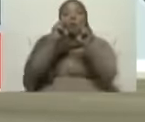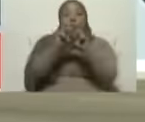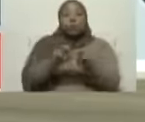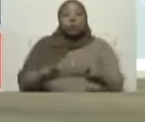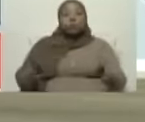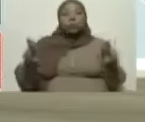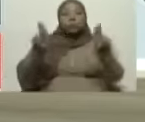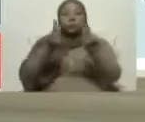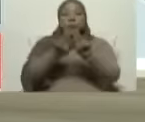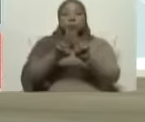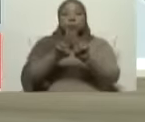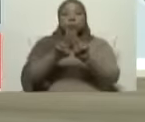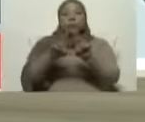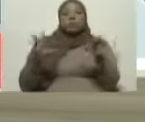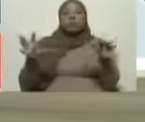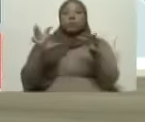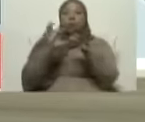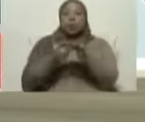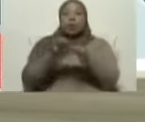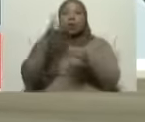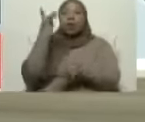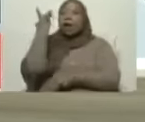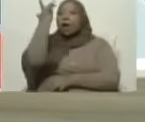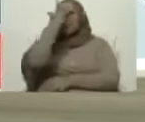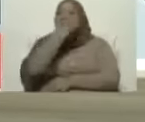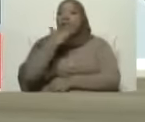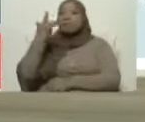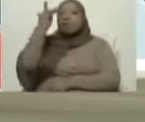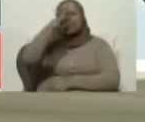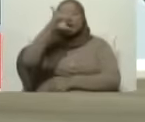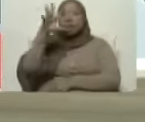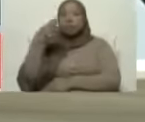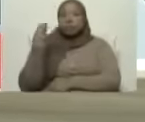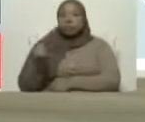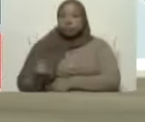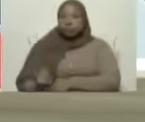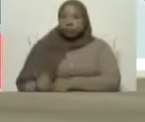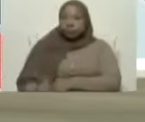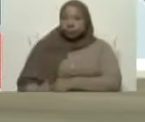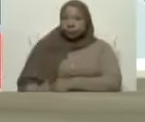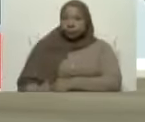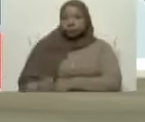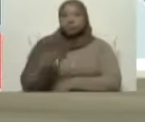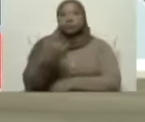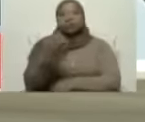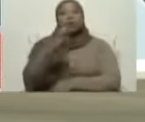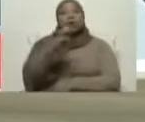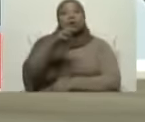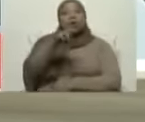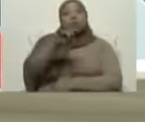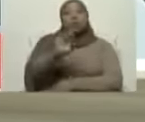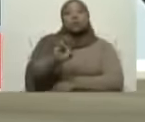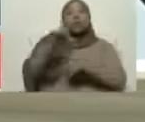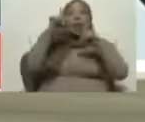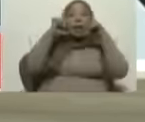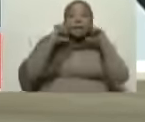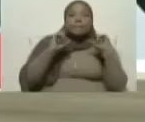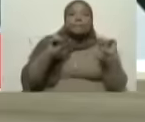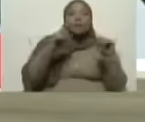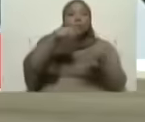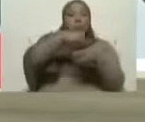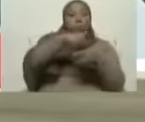Unidas, Unión Africana, Centro Carter, Consejo de Expertos Electorales